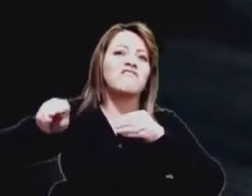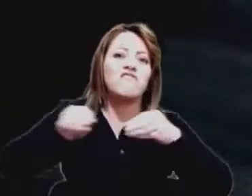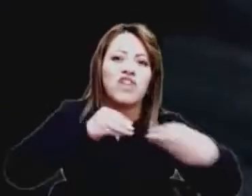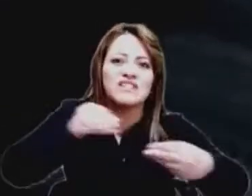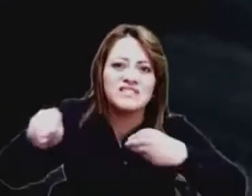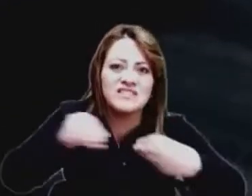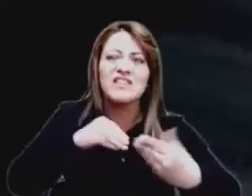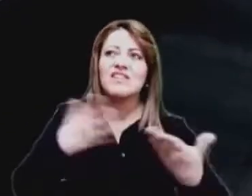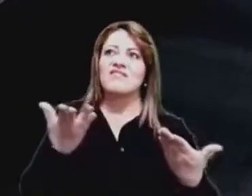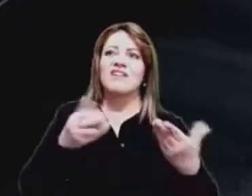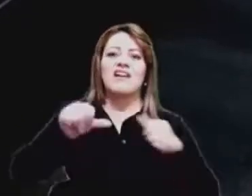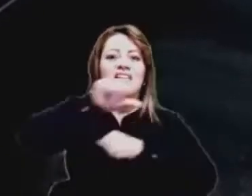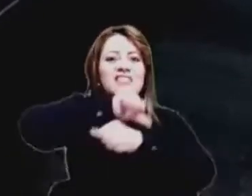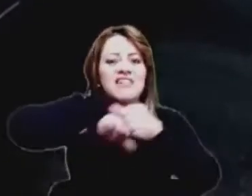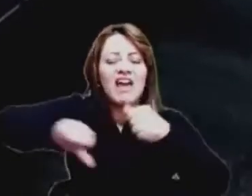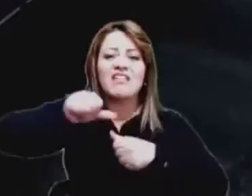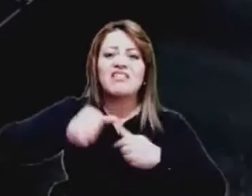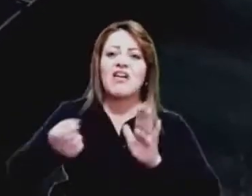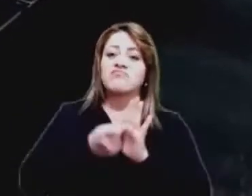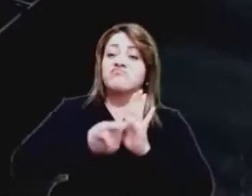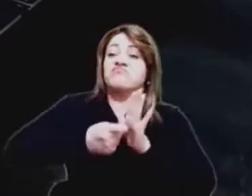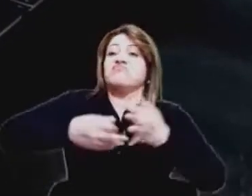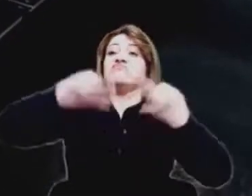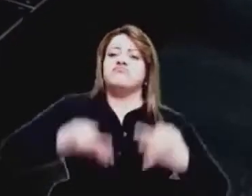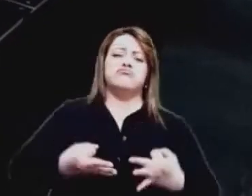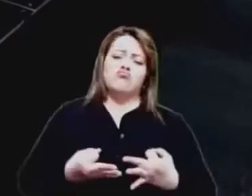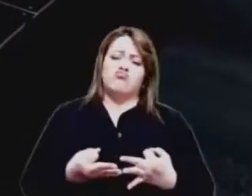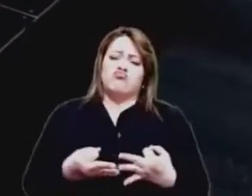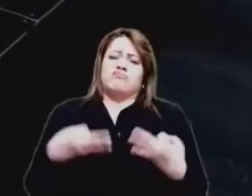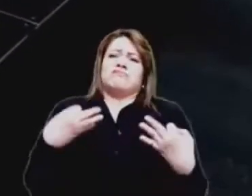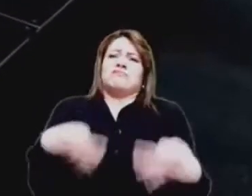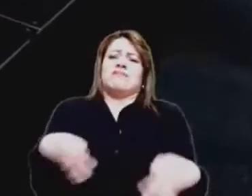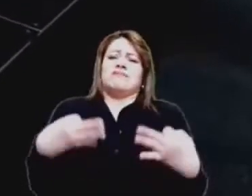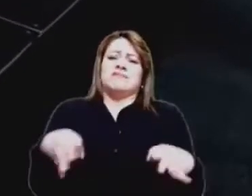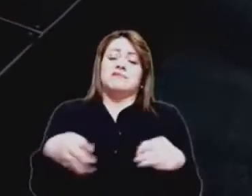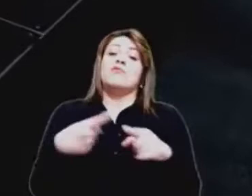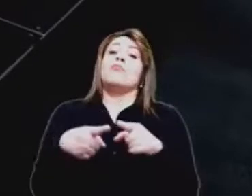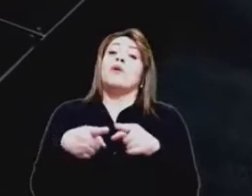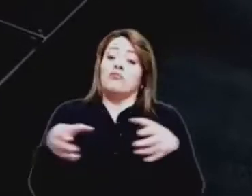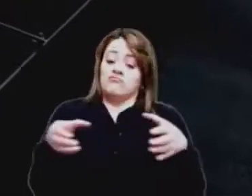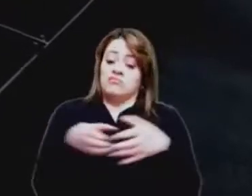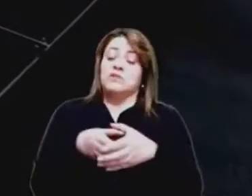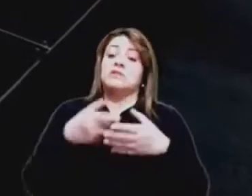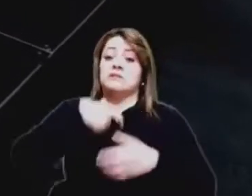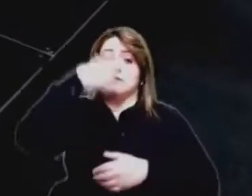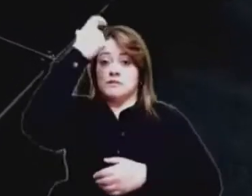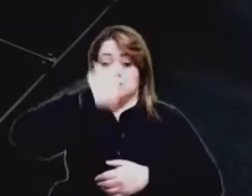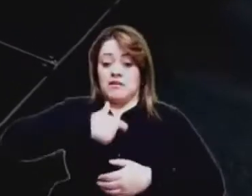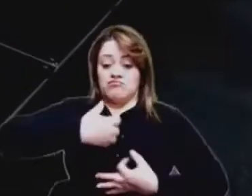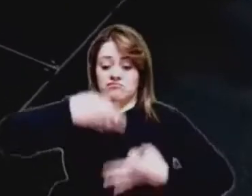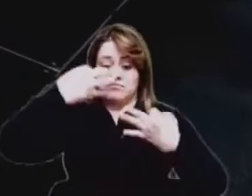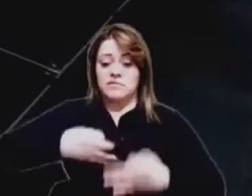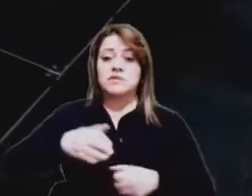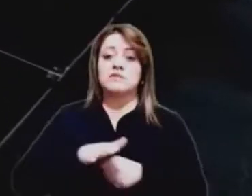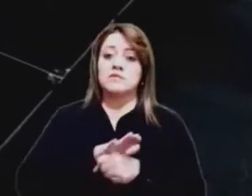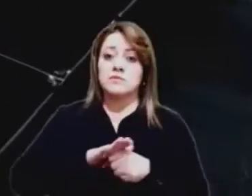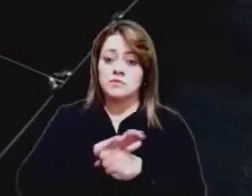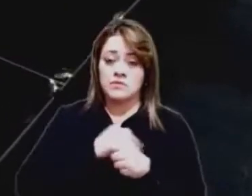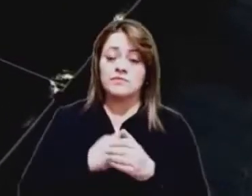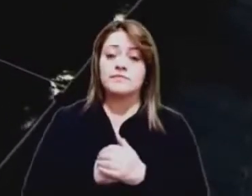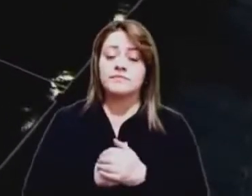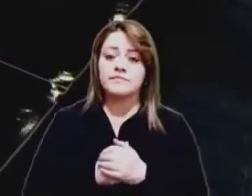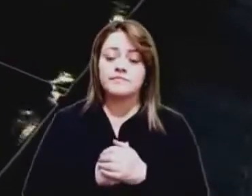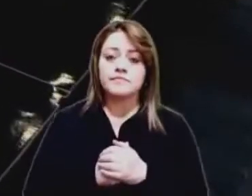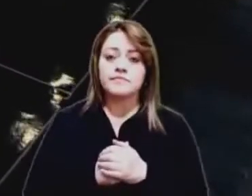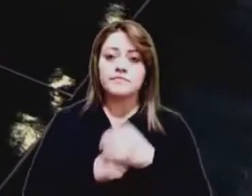no tiene mayores formalidades pero que si tiene toda la serie de la responsabilidad del caso la diferencia se presenta